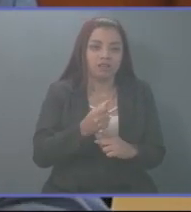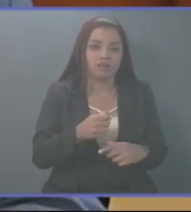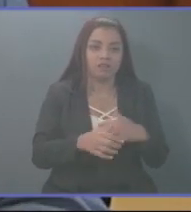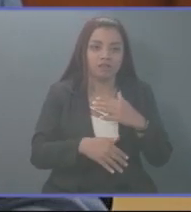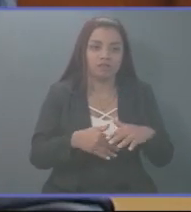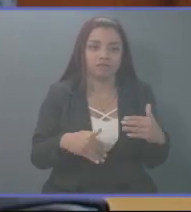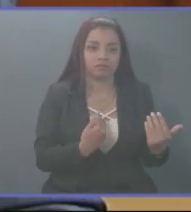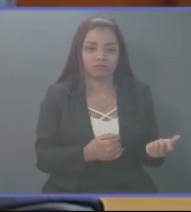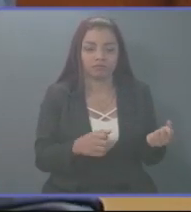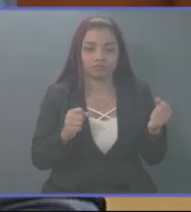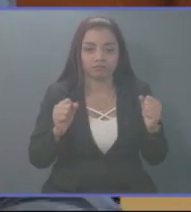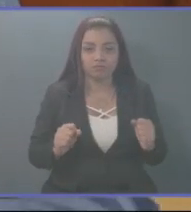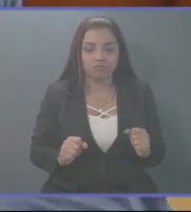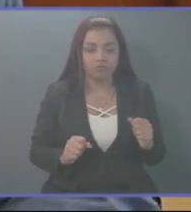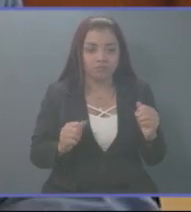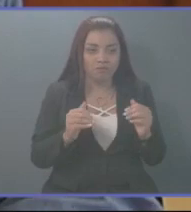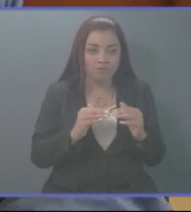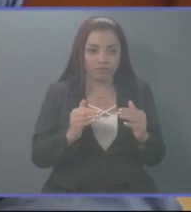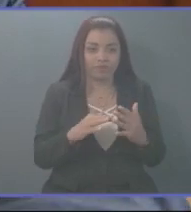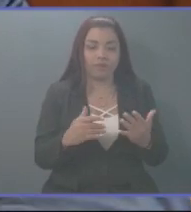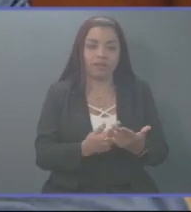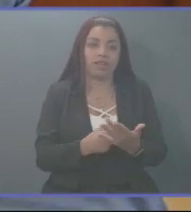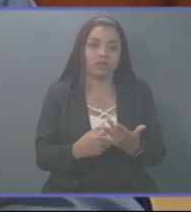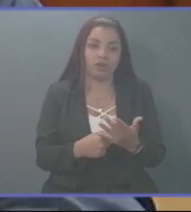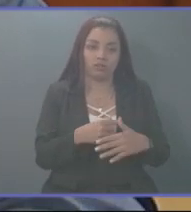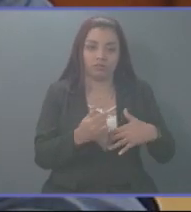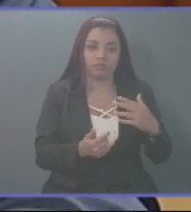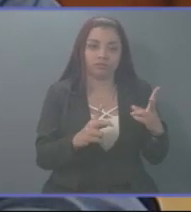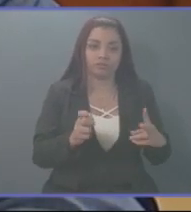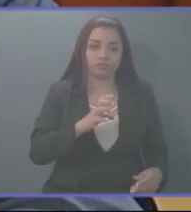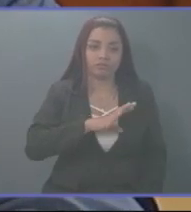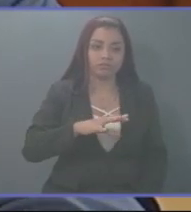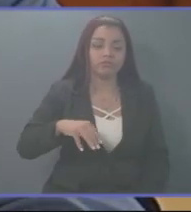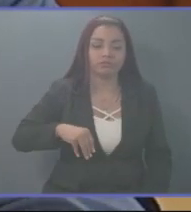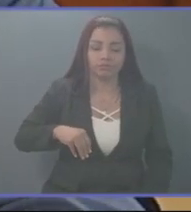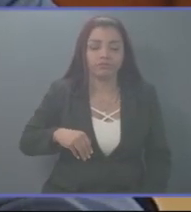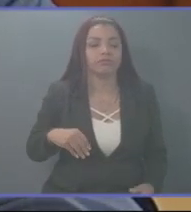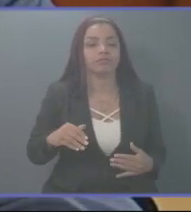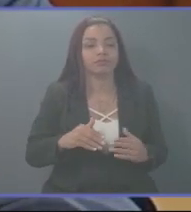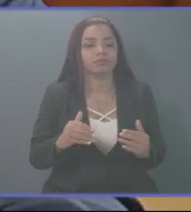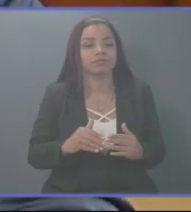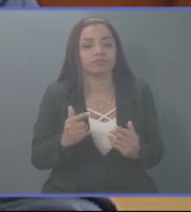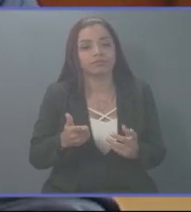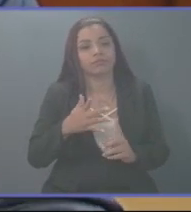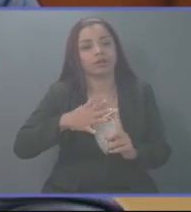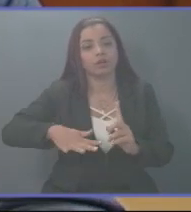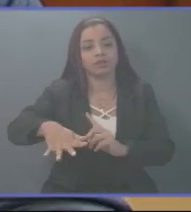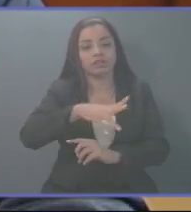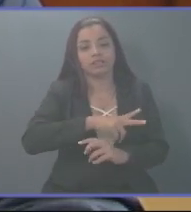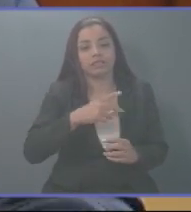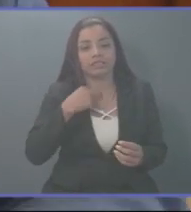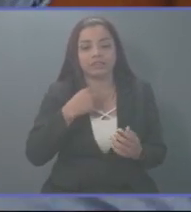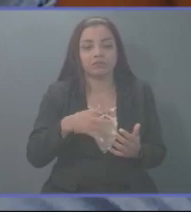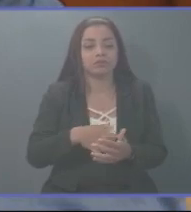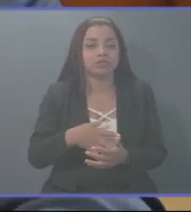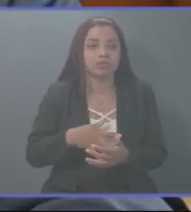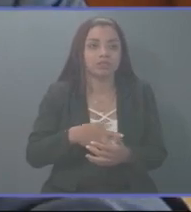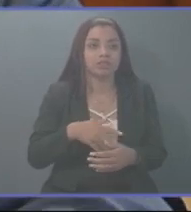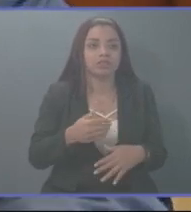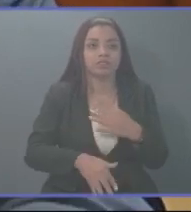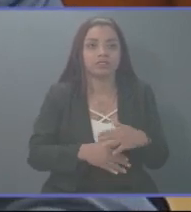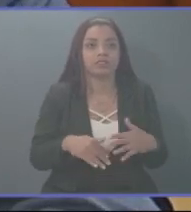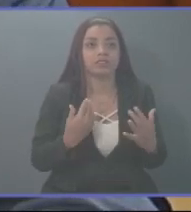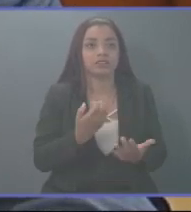estudio indica que se trata de grupos familiares jóvenes con una relativa condición de vulnerabilidad